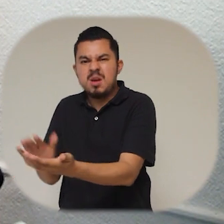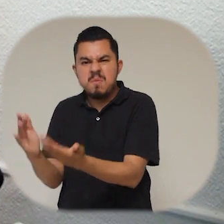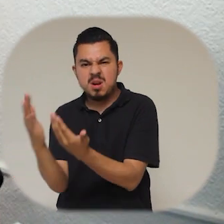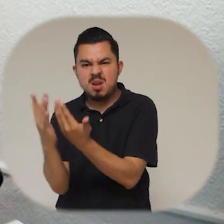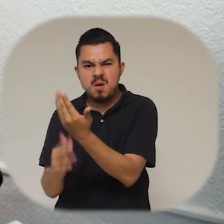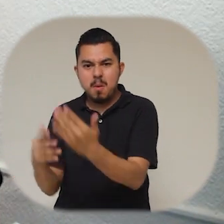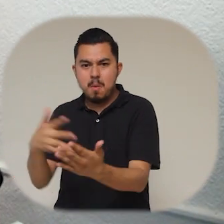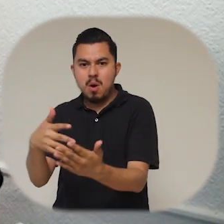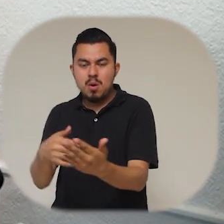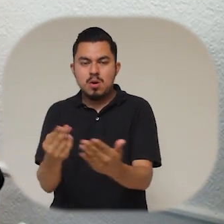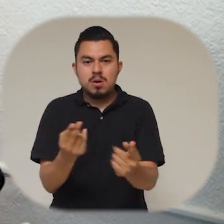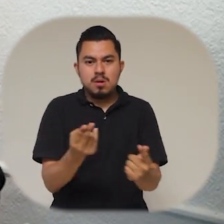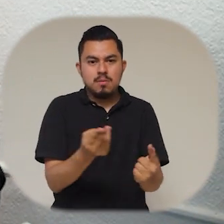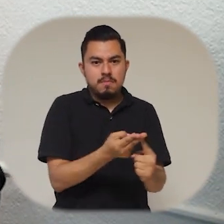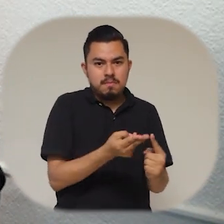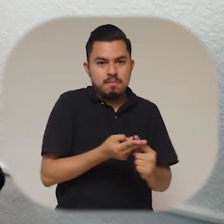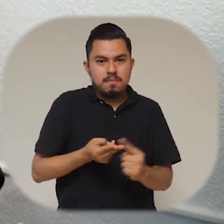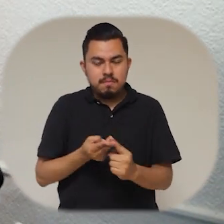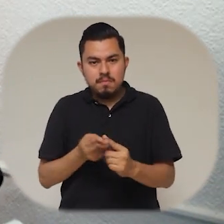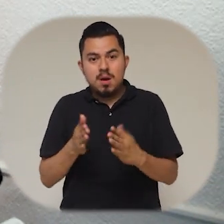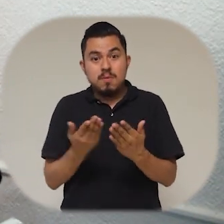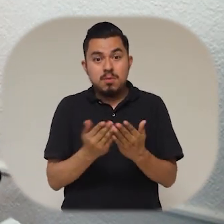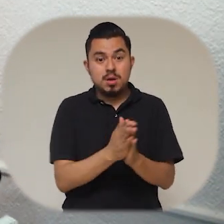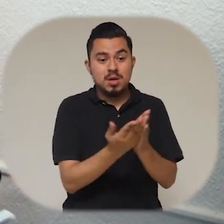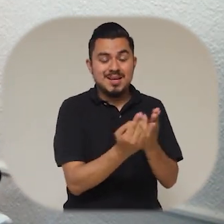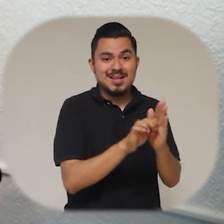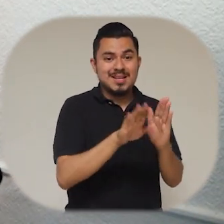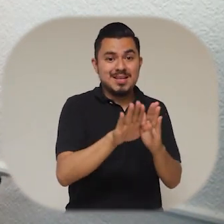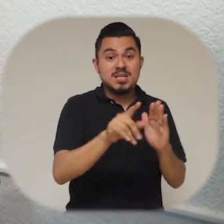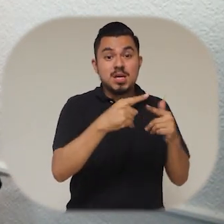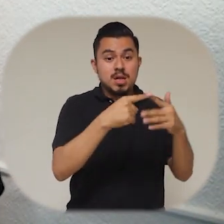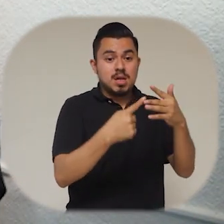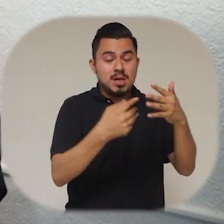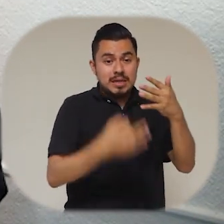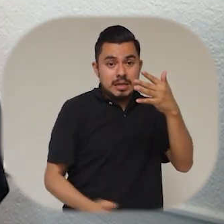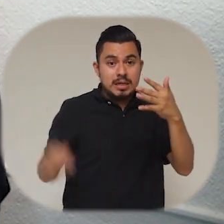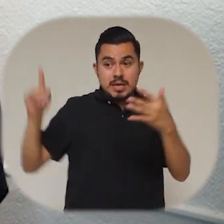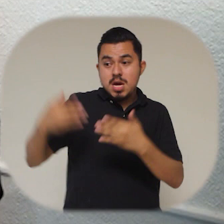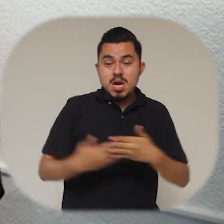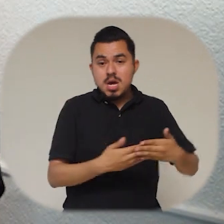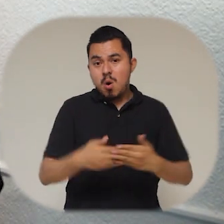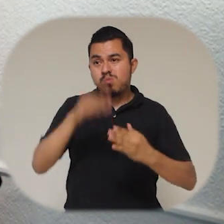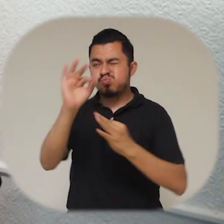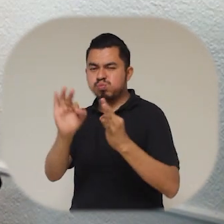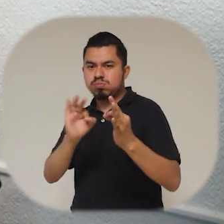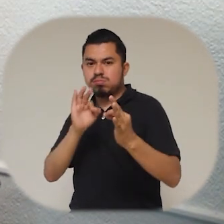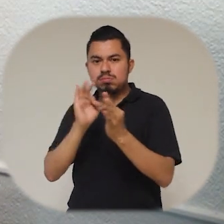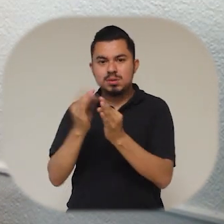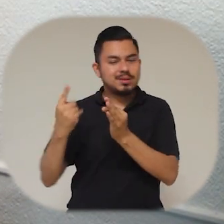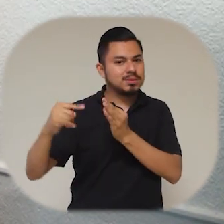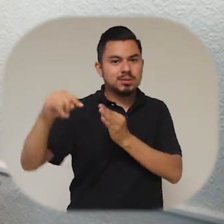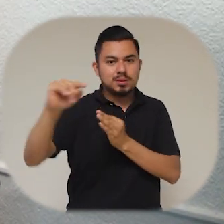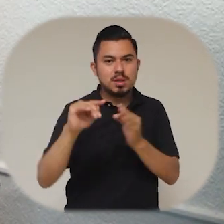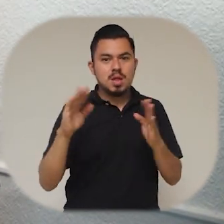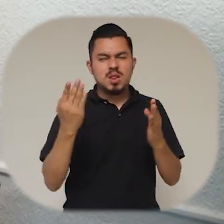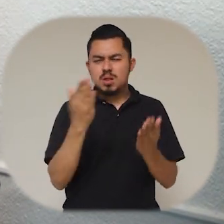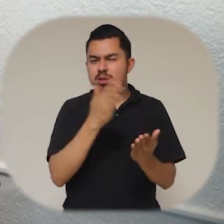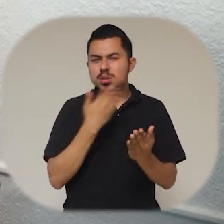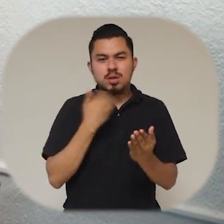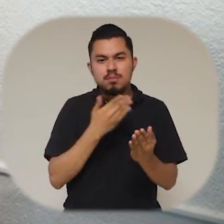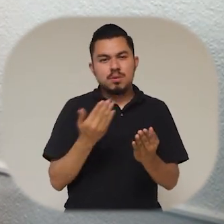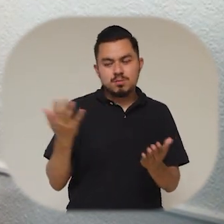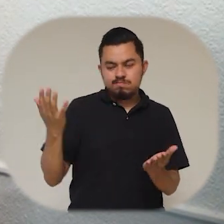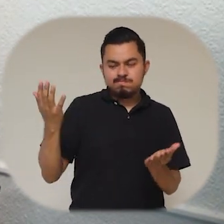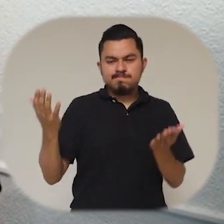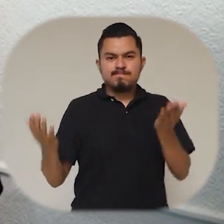ley, al Hijo, hecho perfecto para siempre. Así que aquí está habiendo una comparación. Es decir,